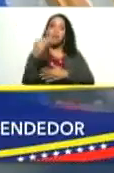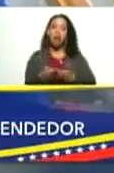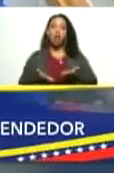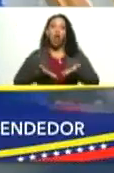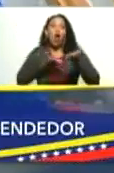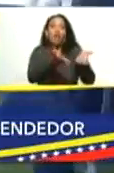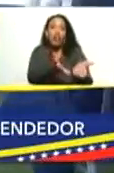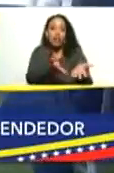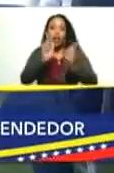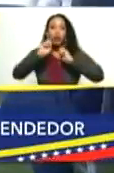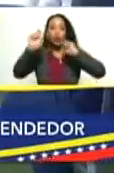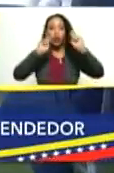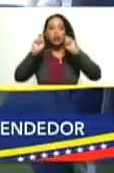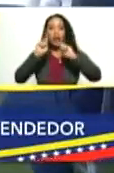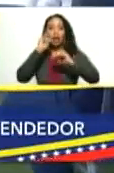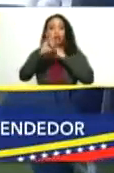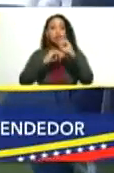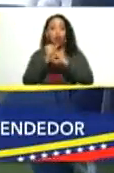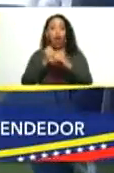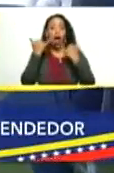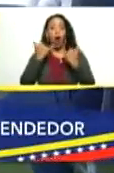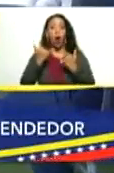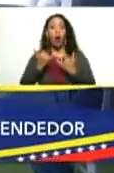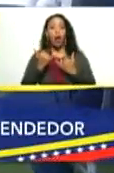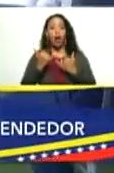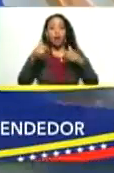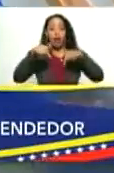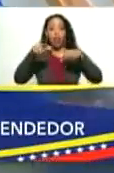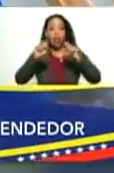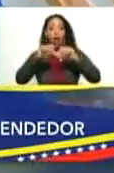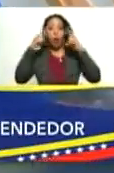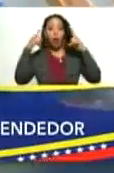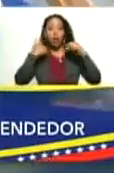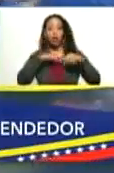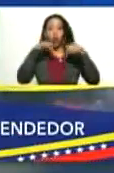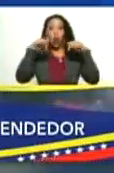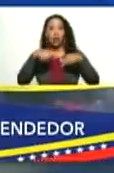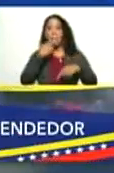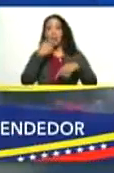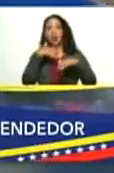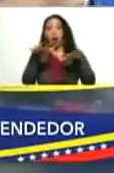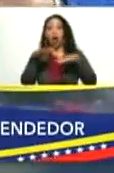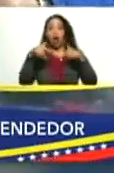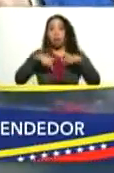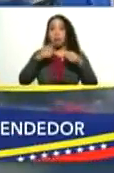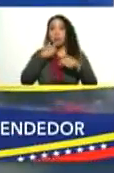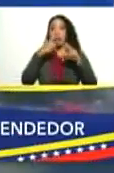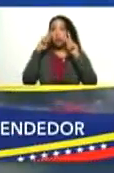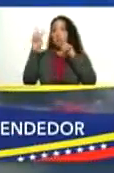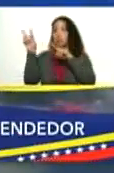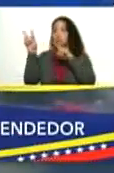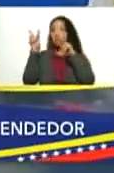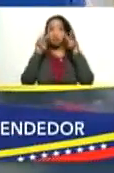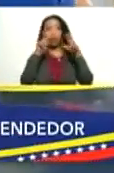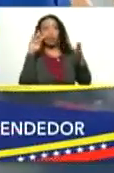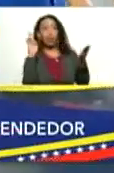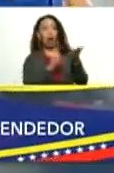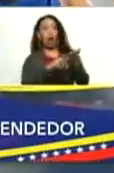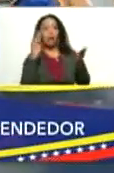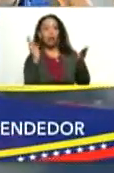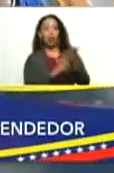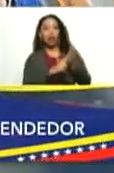internacional. Bueno, vámonos entonces, fíjate, desde La Guaira hoy estamos en esta belleza. Esto es una belleza aquí, de verdad,